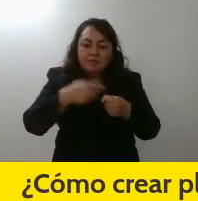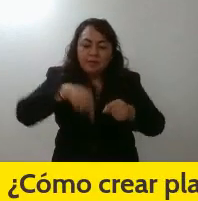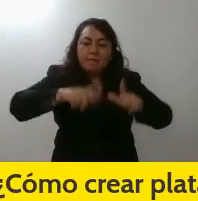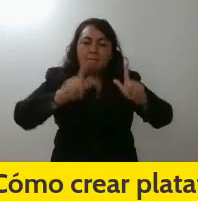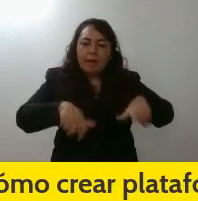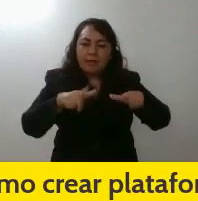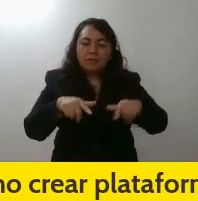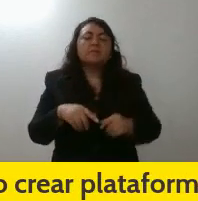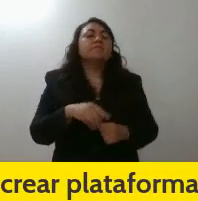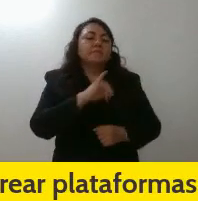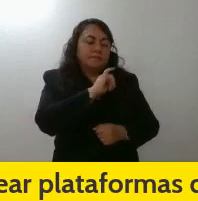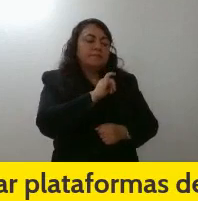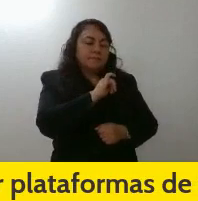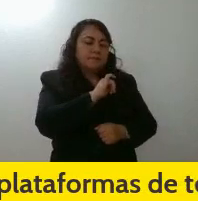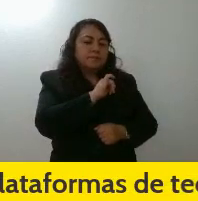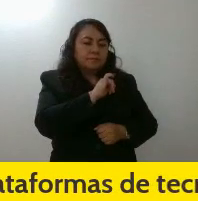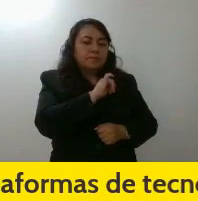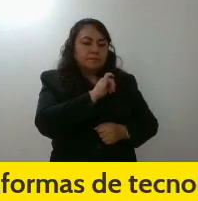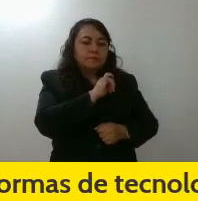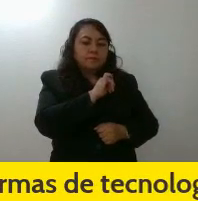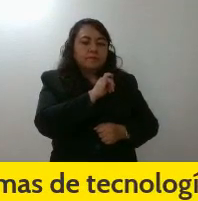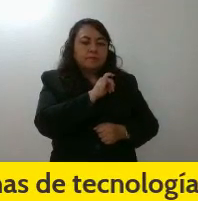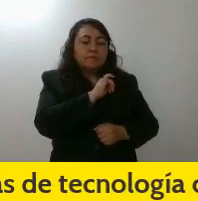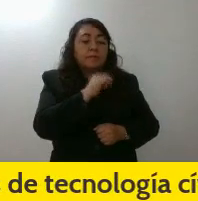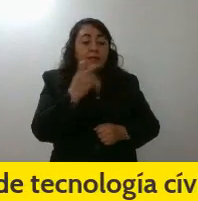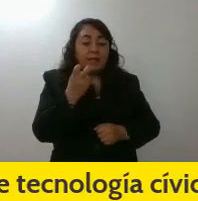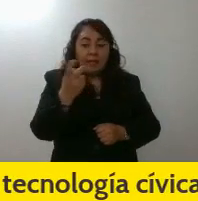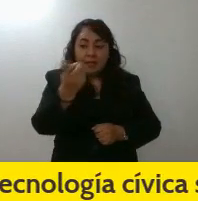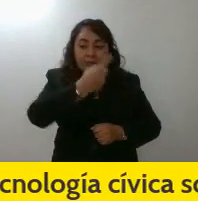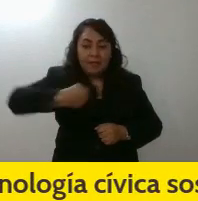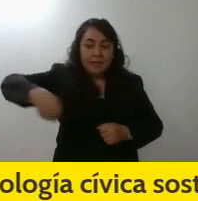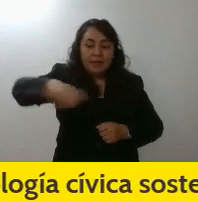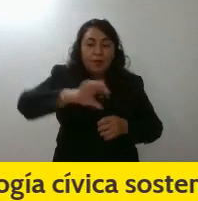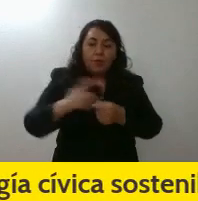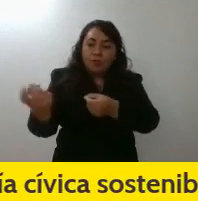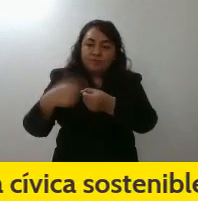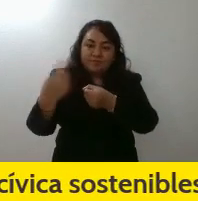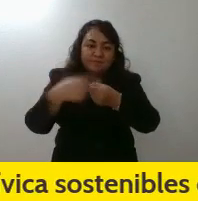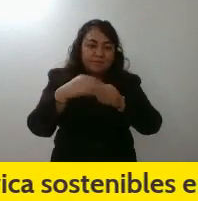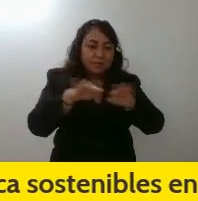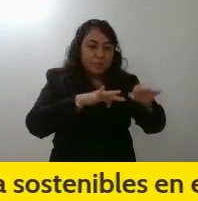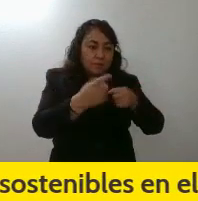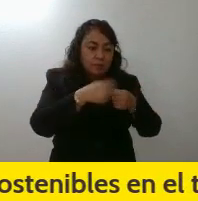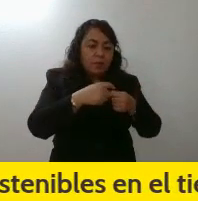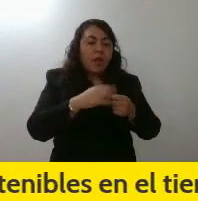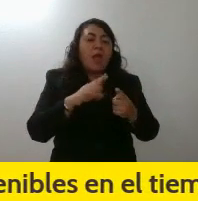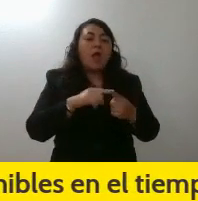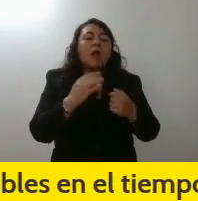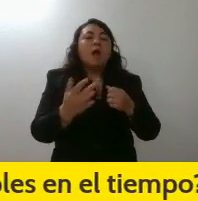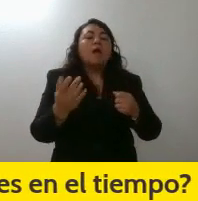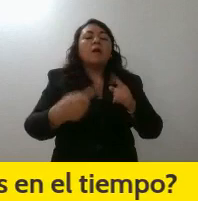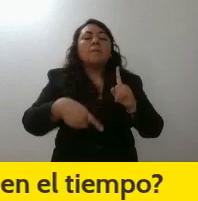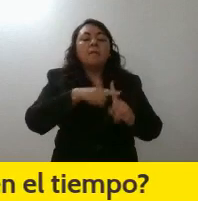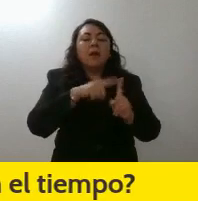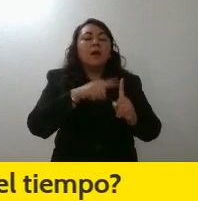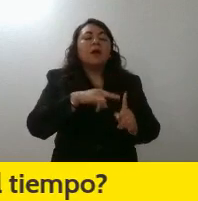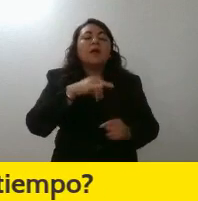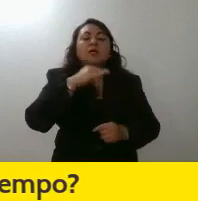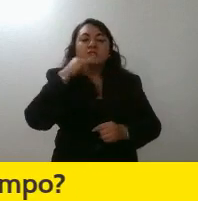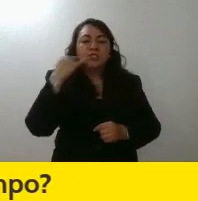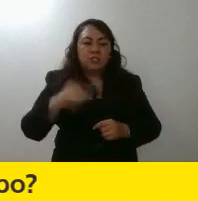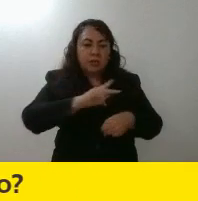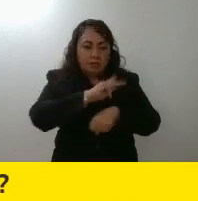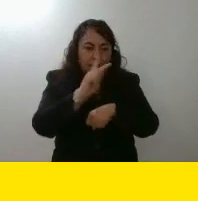Sí, bueno, esas colaboraciones por ahora estamos confirmados, tenemos Chile y se está por sumar Venezuela